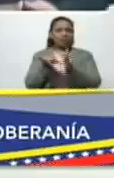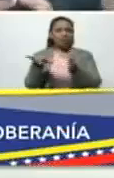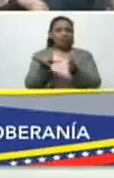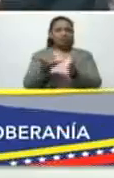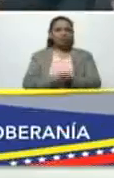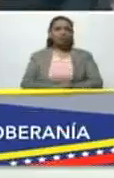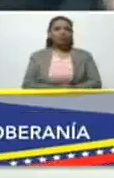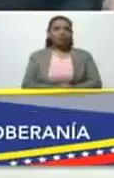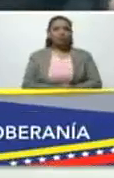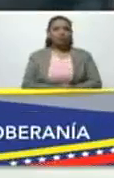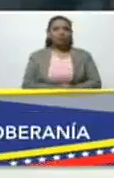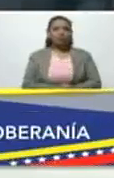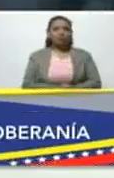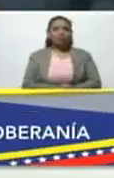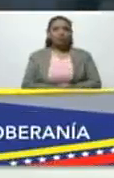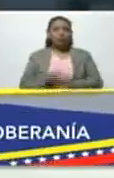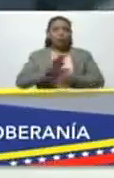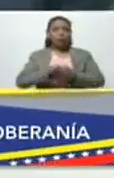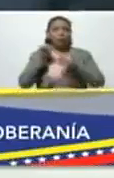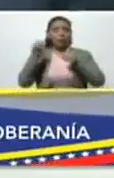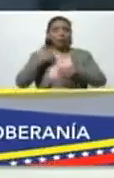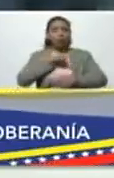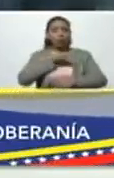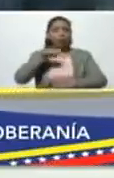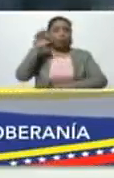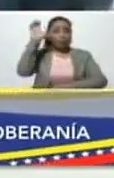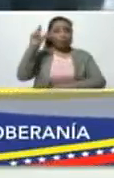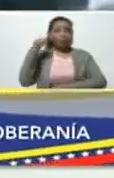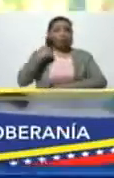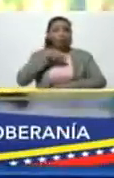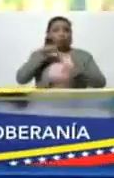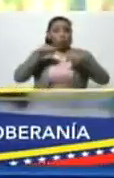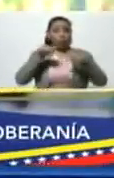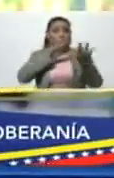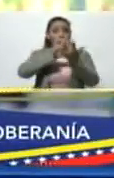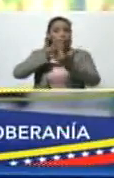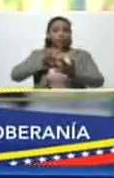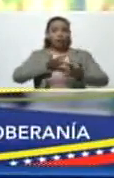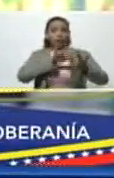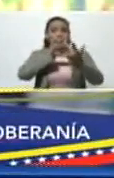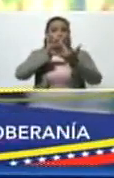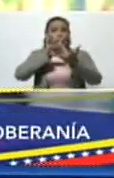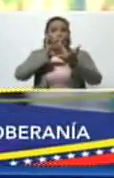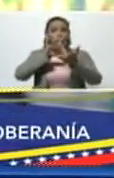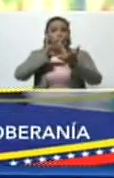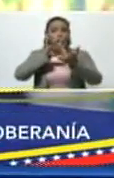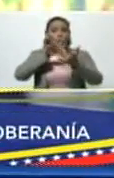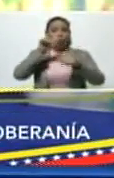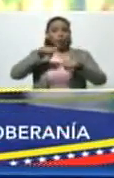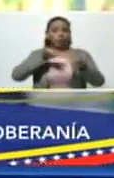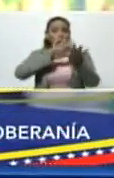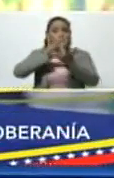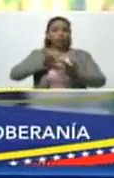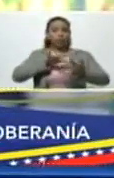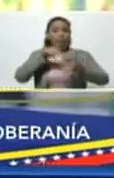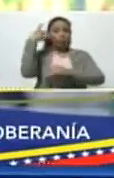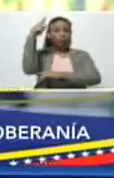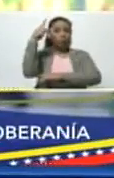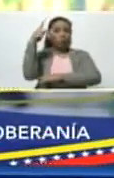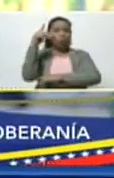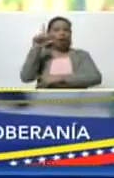etcétera, por el bien de nuestro país. Mira, vamos a hacer un pase. Vamos a hacer un pase a la parroquia